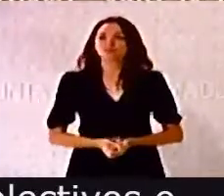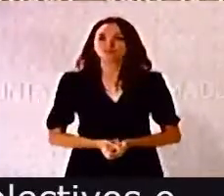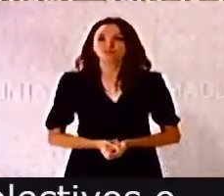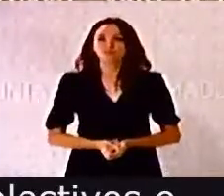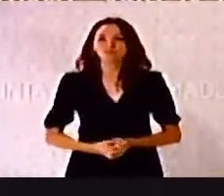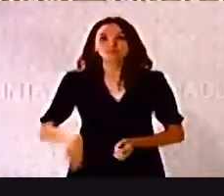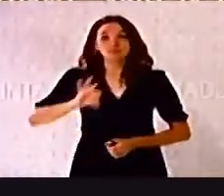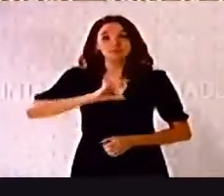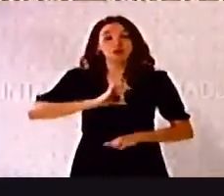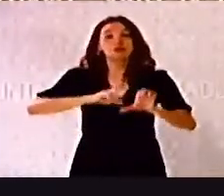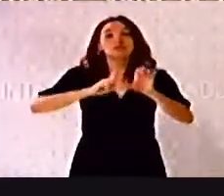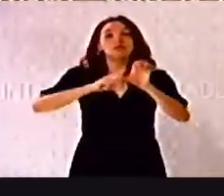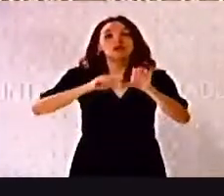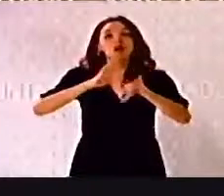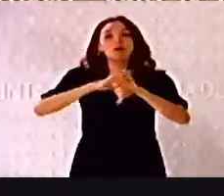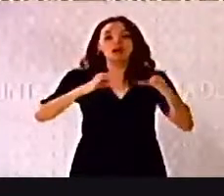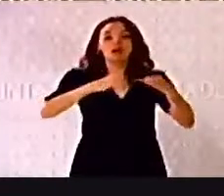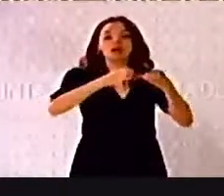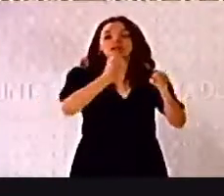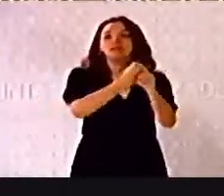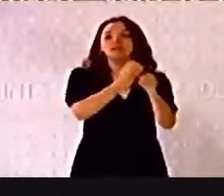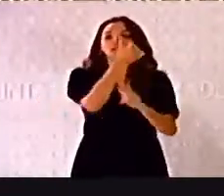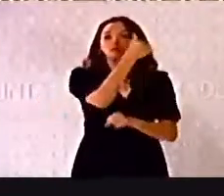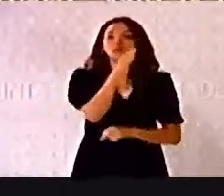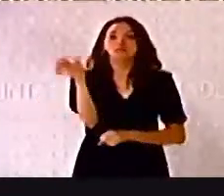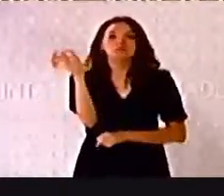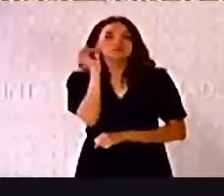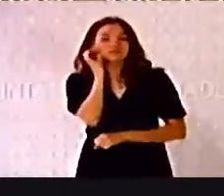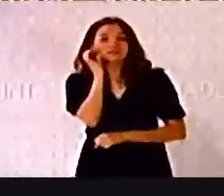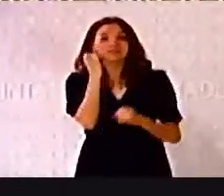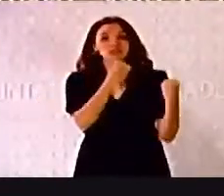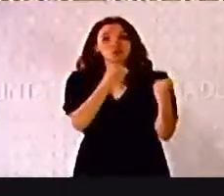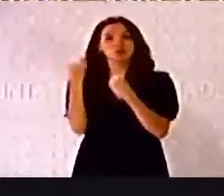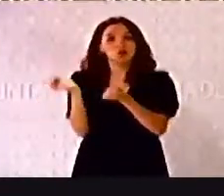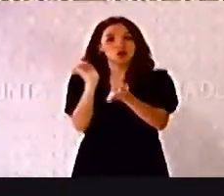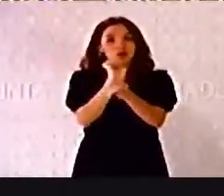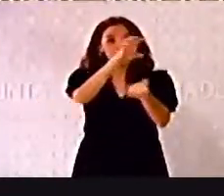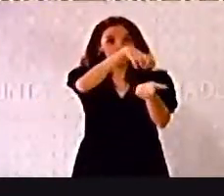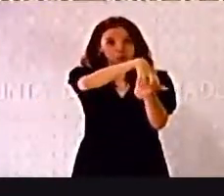Medalla Extremadura a los trabajadores y trabajadoras de las instituciones penitenciarias.